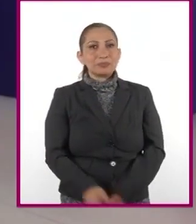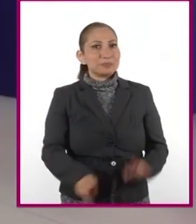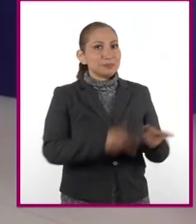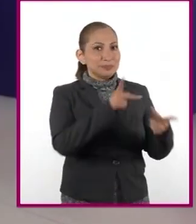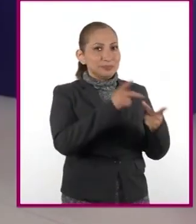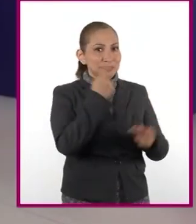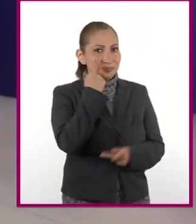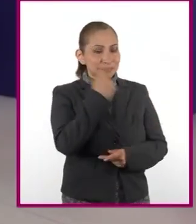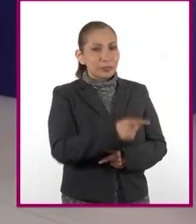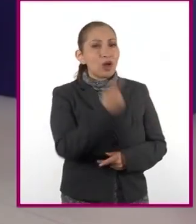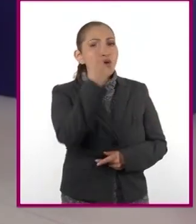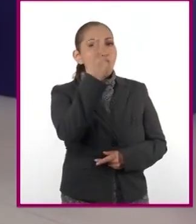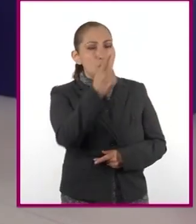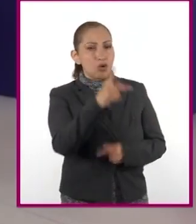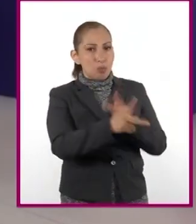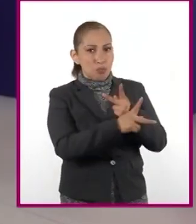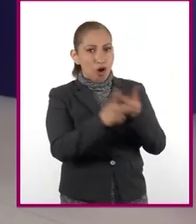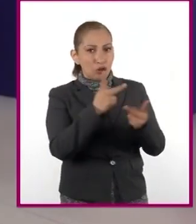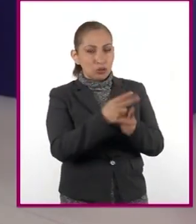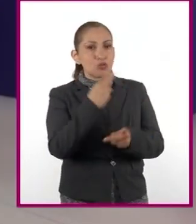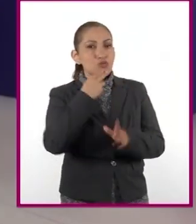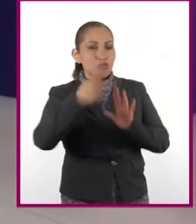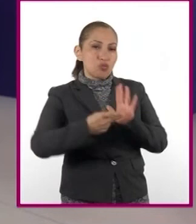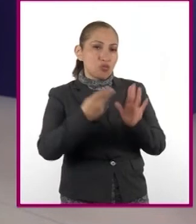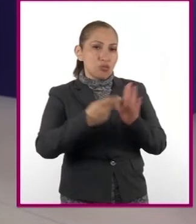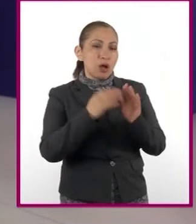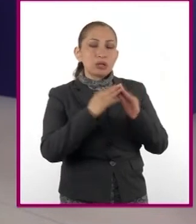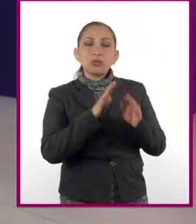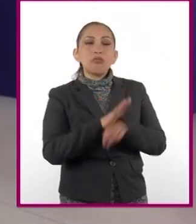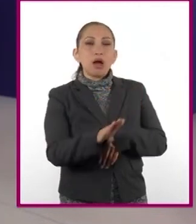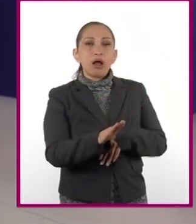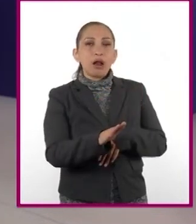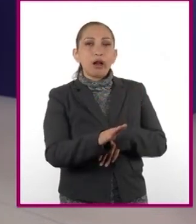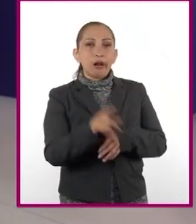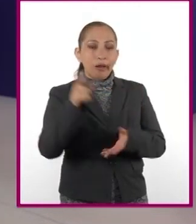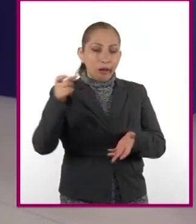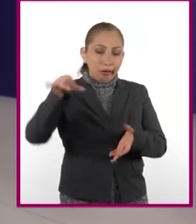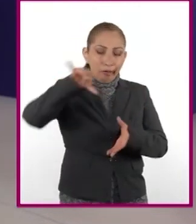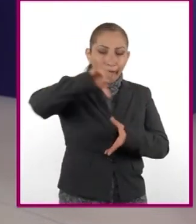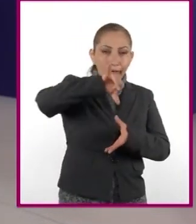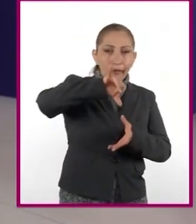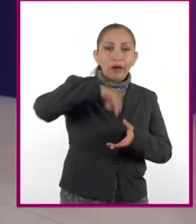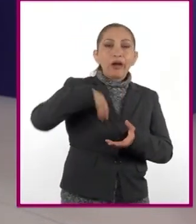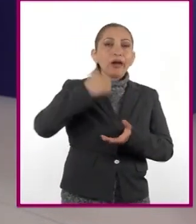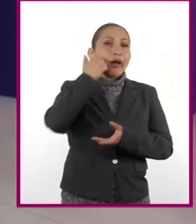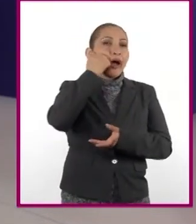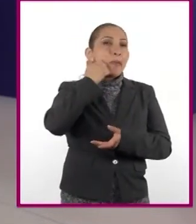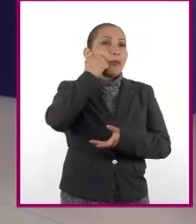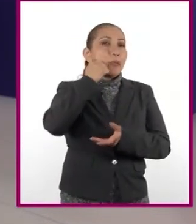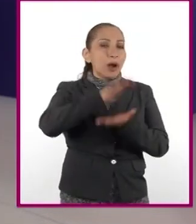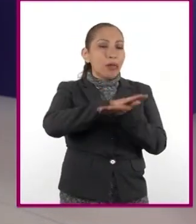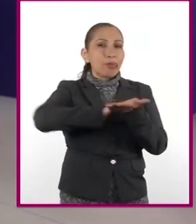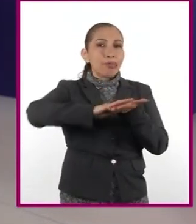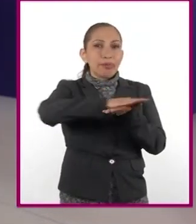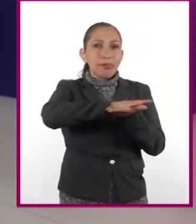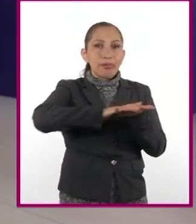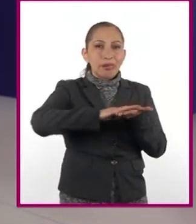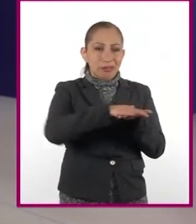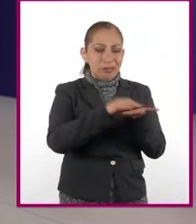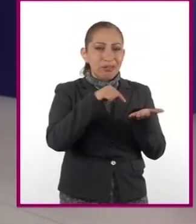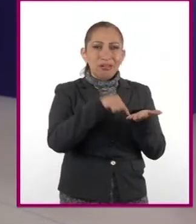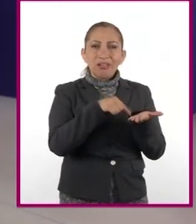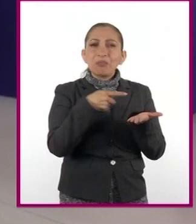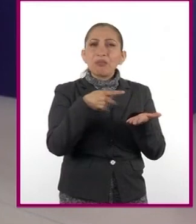Perfecto. Un producto que usamos con frecuencia en casa son los líquidos y detergentes para lavar los trastos.